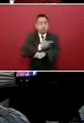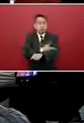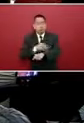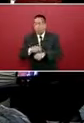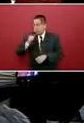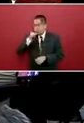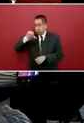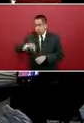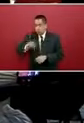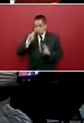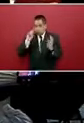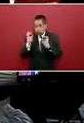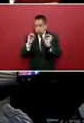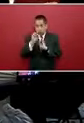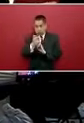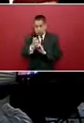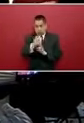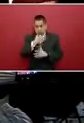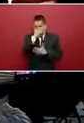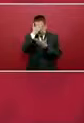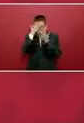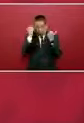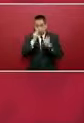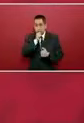reporte, hoy no lo vimos eso.